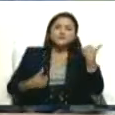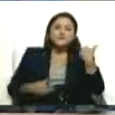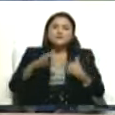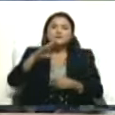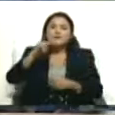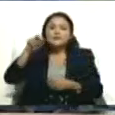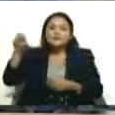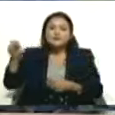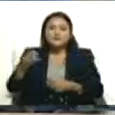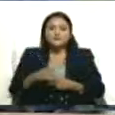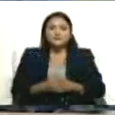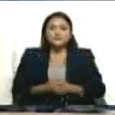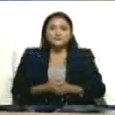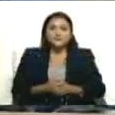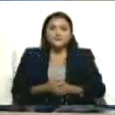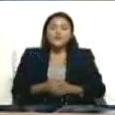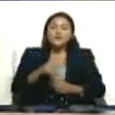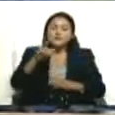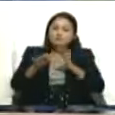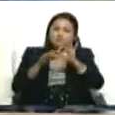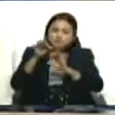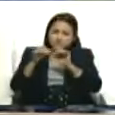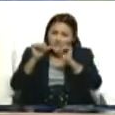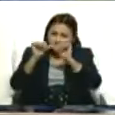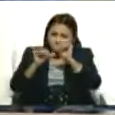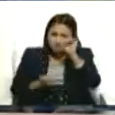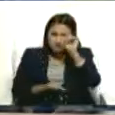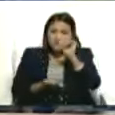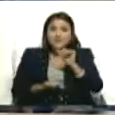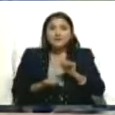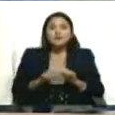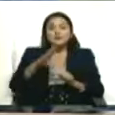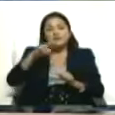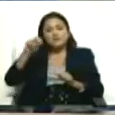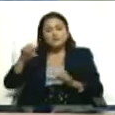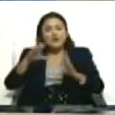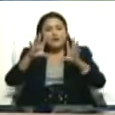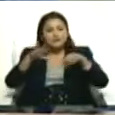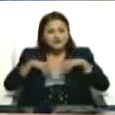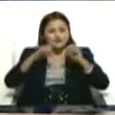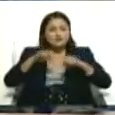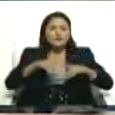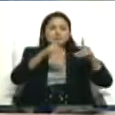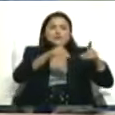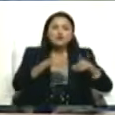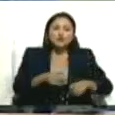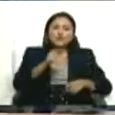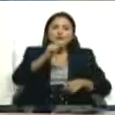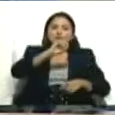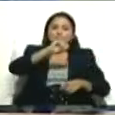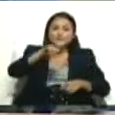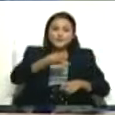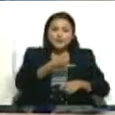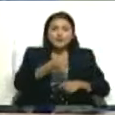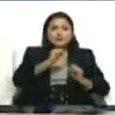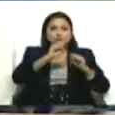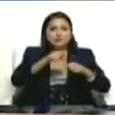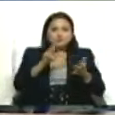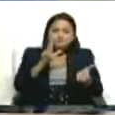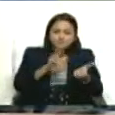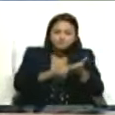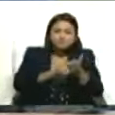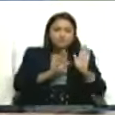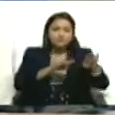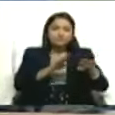Nacional Electoral, Elvis Amoroso, quien ha dicho que el Consejo Nacional Electoral acata la decisión del Tribunal Supremo de Justicia en la que se declara procedente la acción de